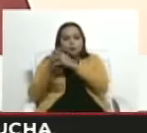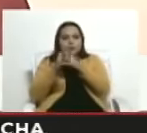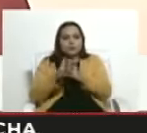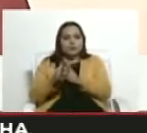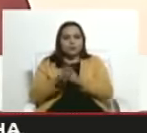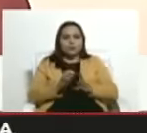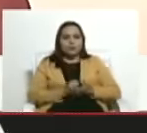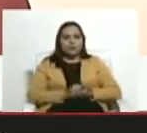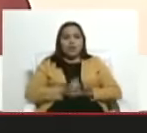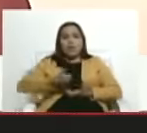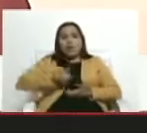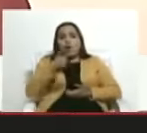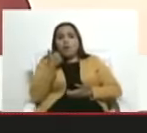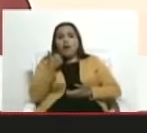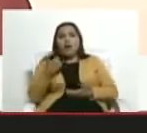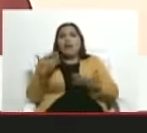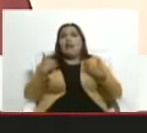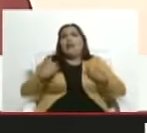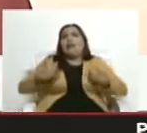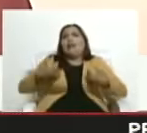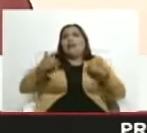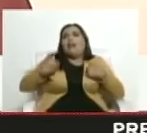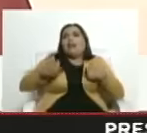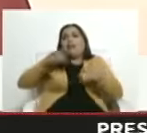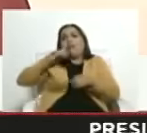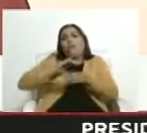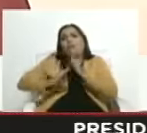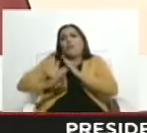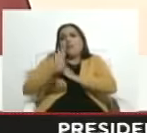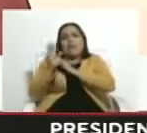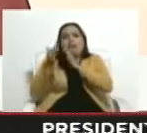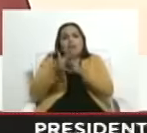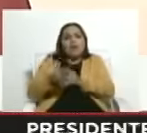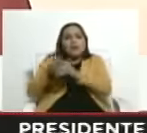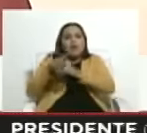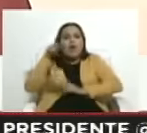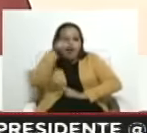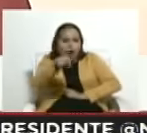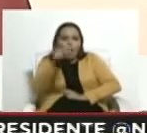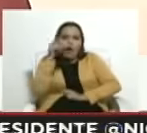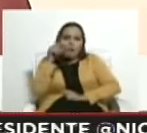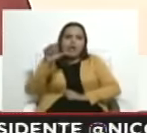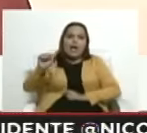de los más arrastrados a los gringos es Almagro, de los más serviles.